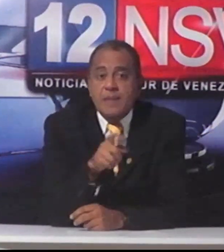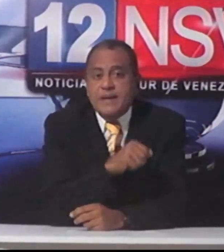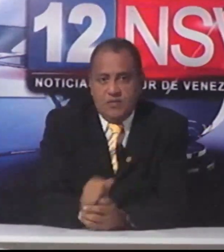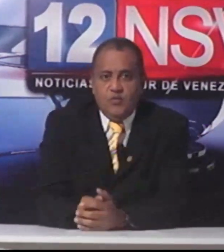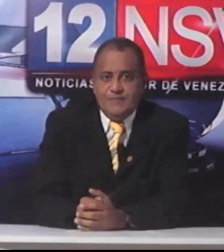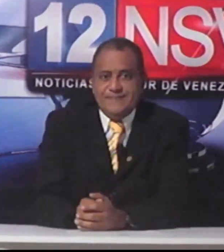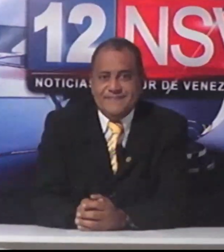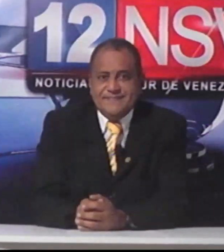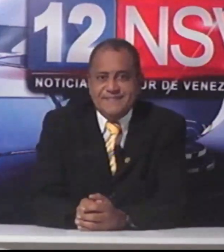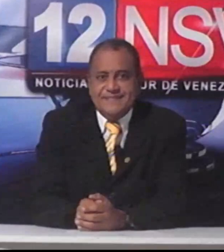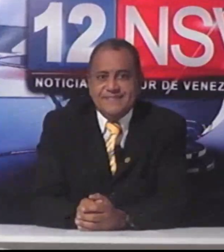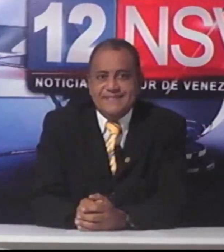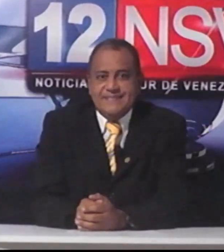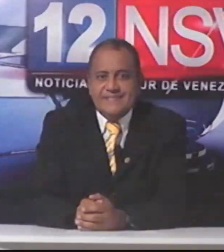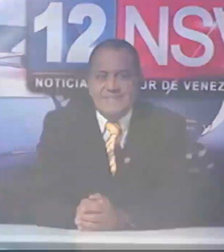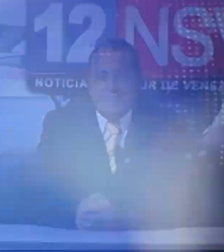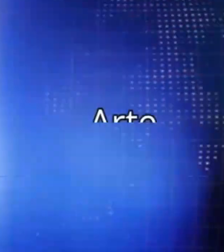Arte y el Espectáculo.